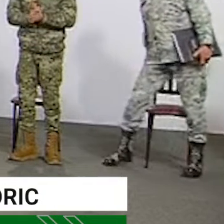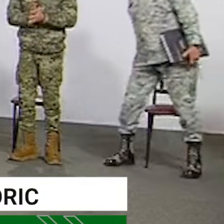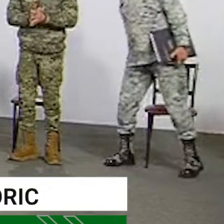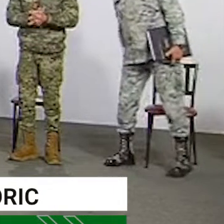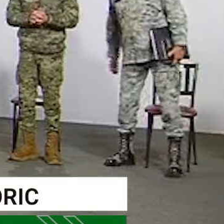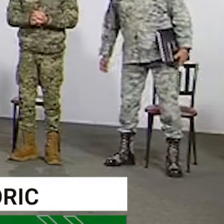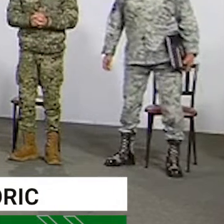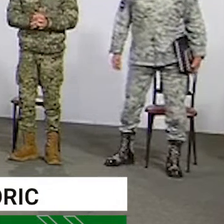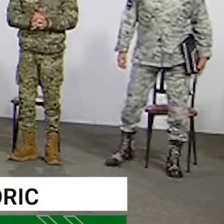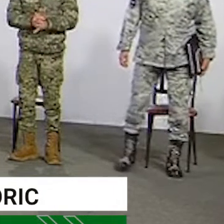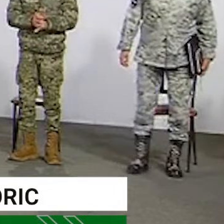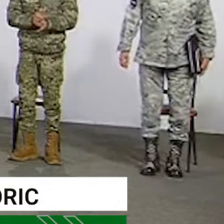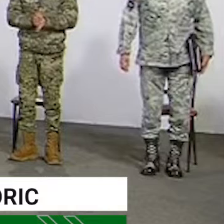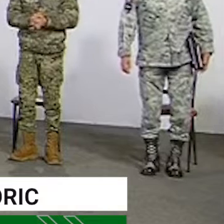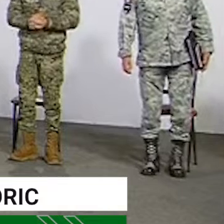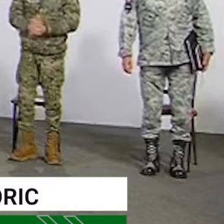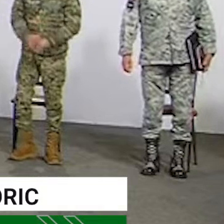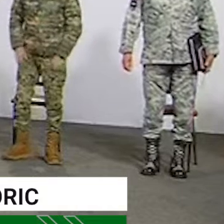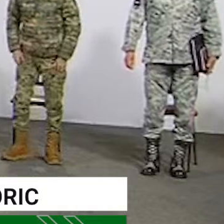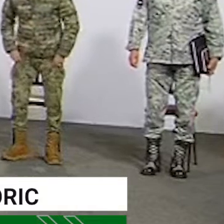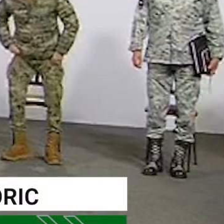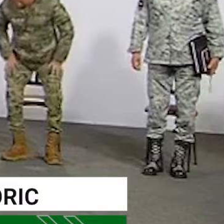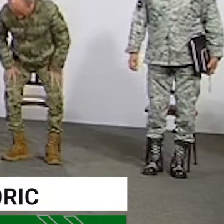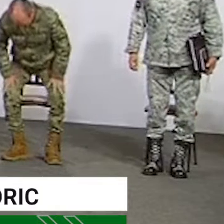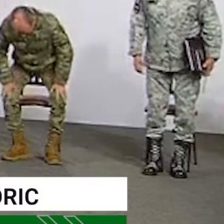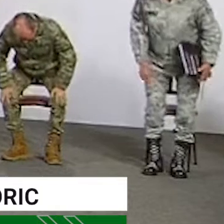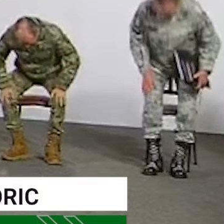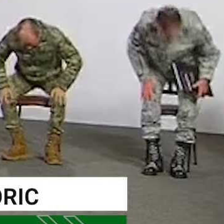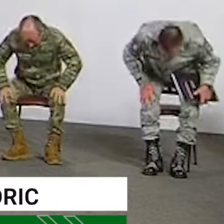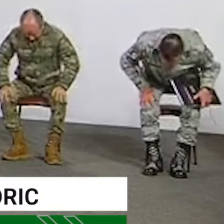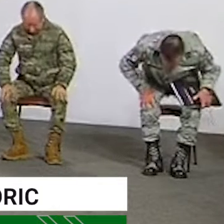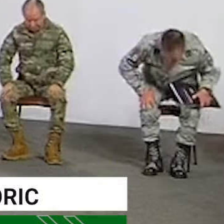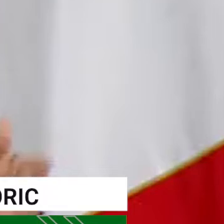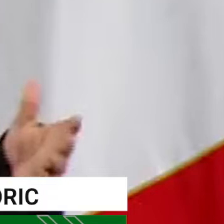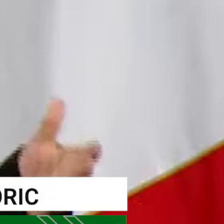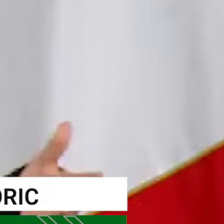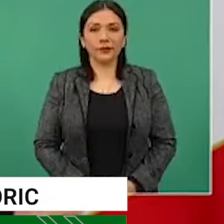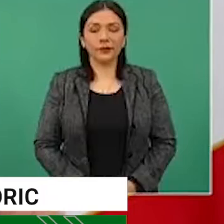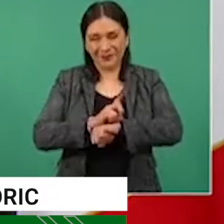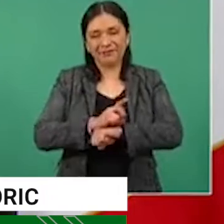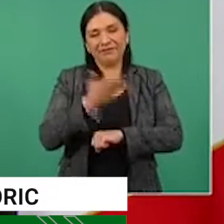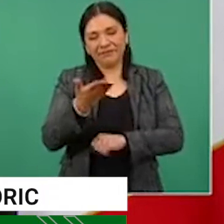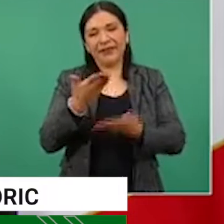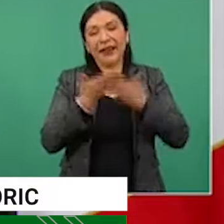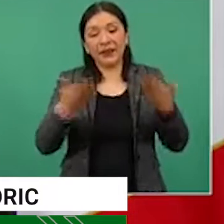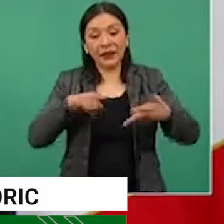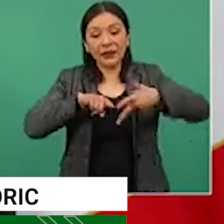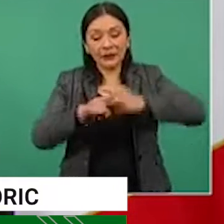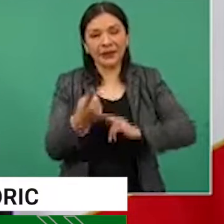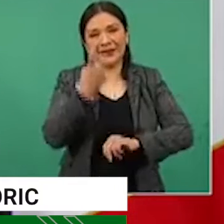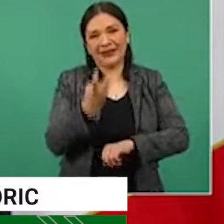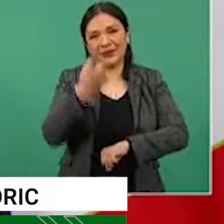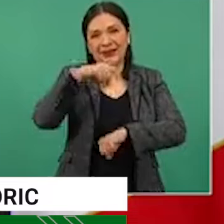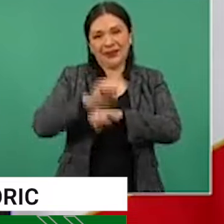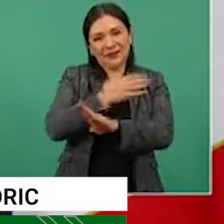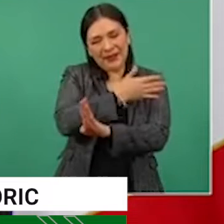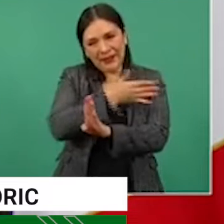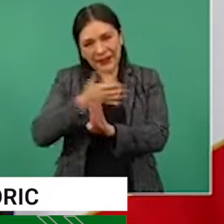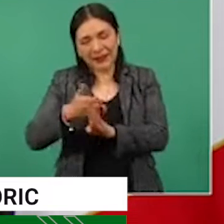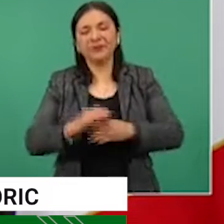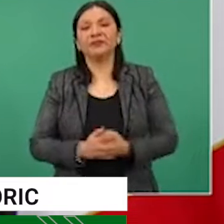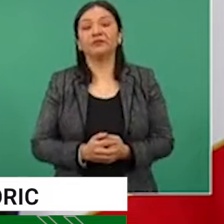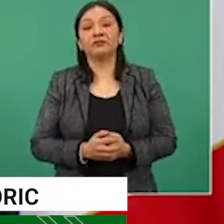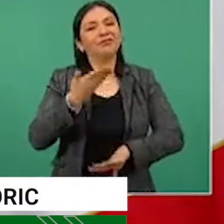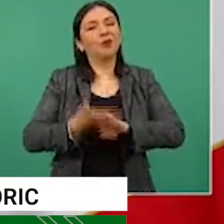felicitó vía telefónica a Gabriel Boric por su triunfo presidencial en Chile. Expresar nuestra satisfacción,